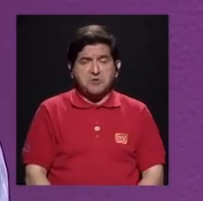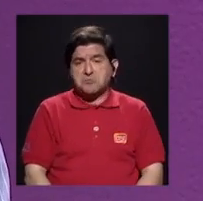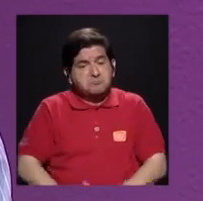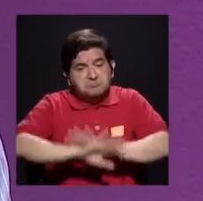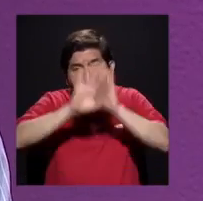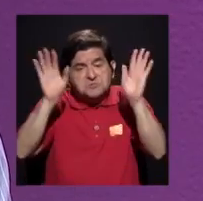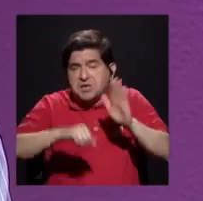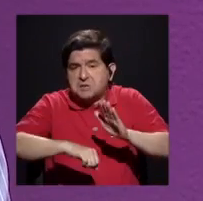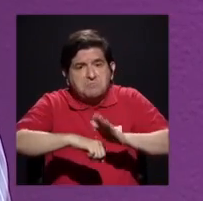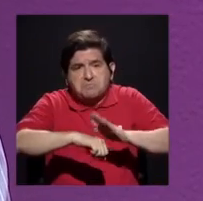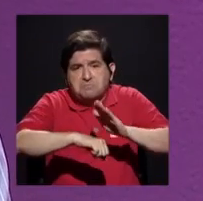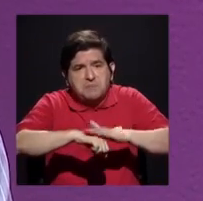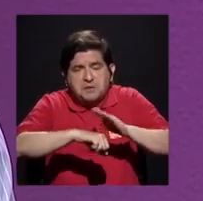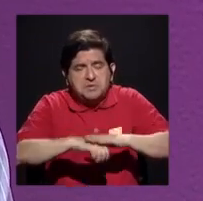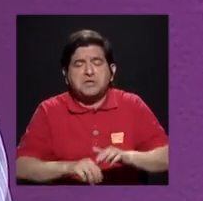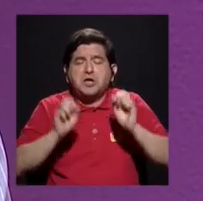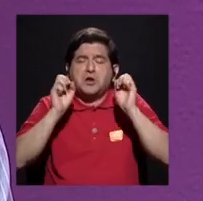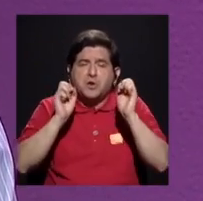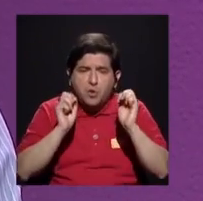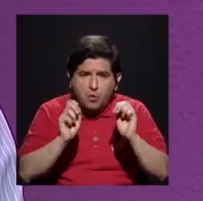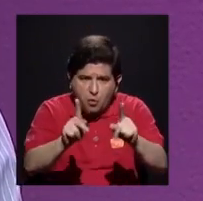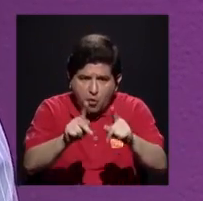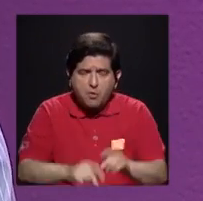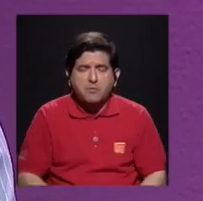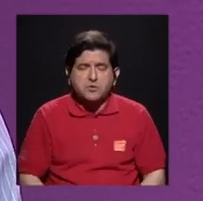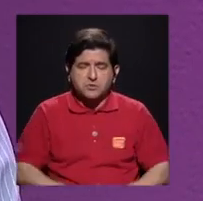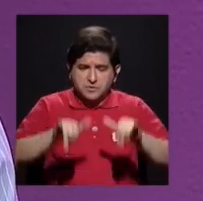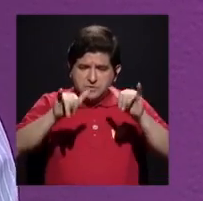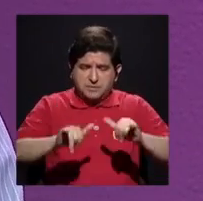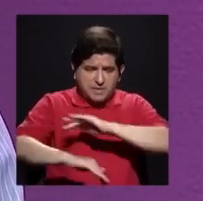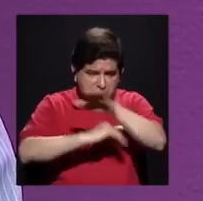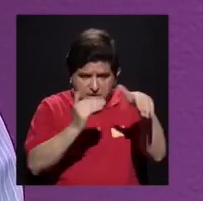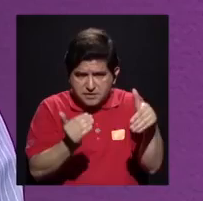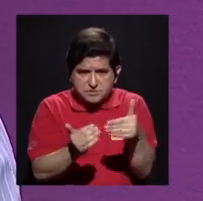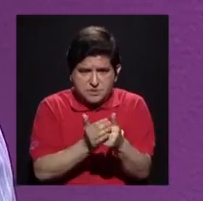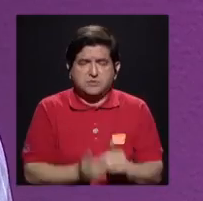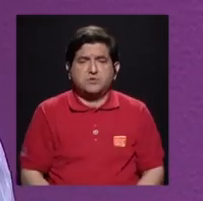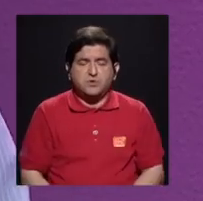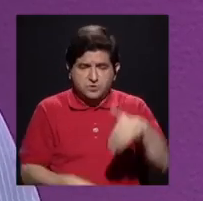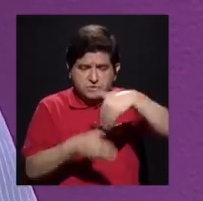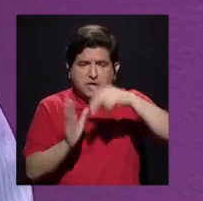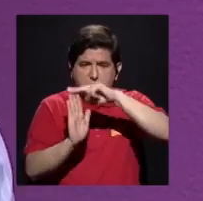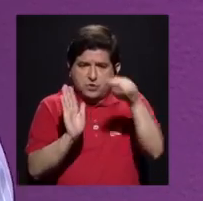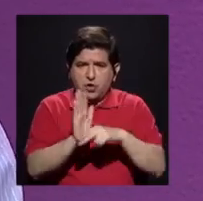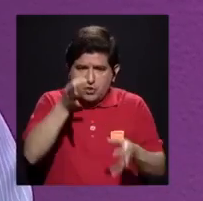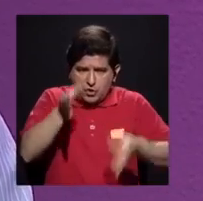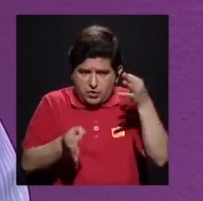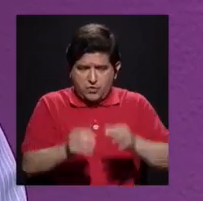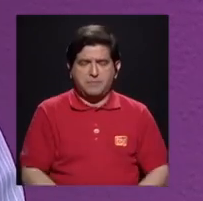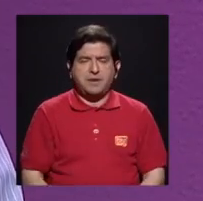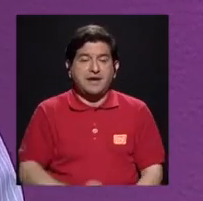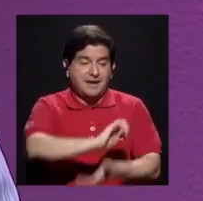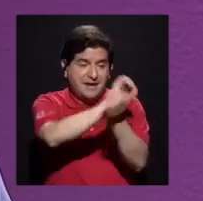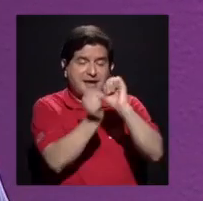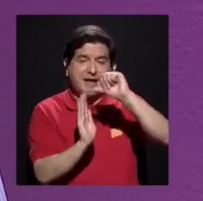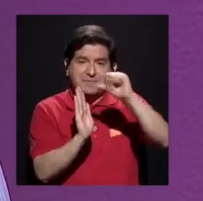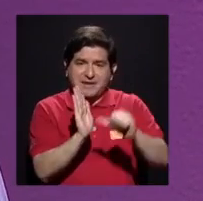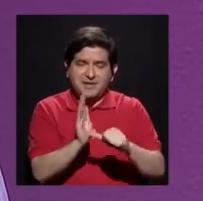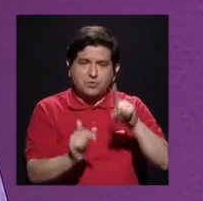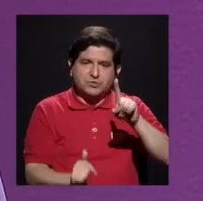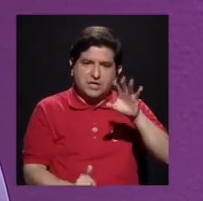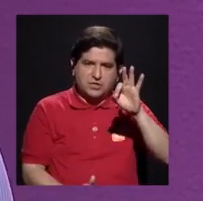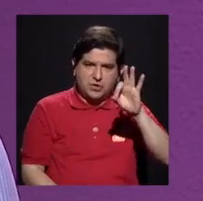deben poder pues coexistir sin ningún problema bajo el marco jurídico y además reforma del artículo 194